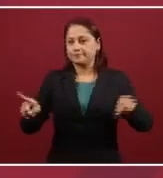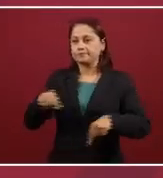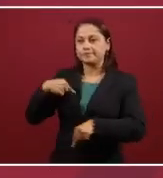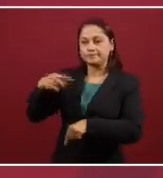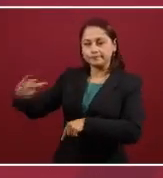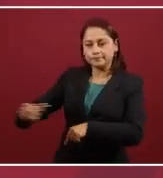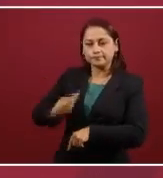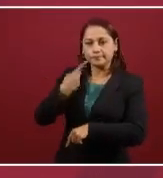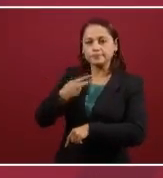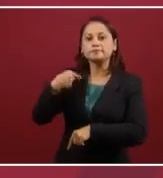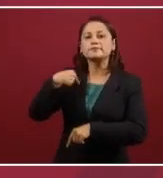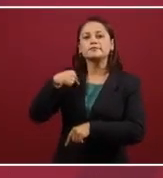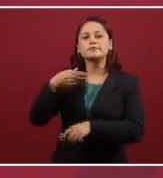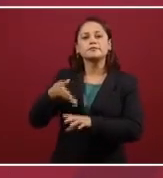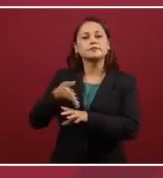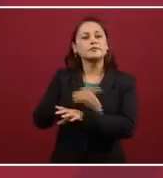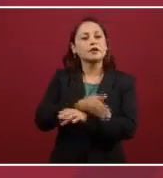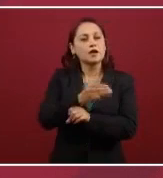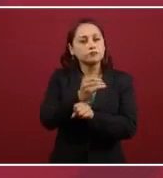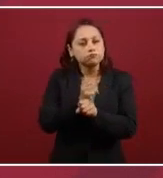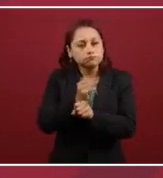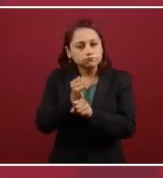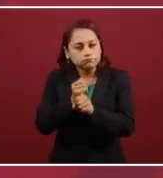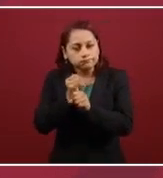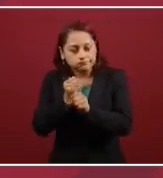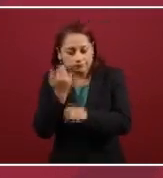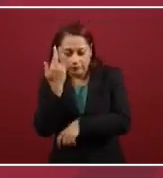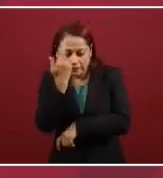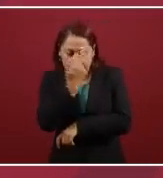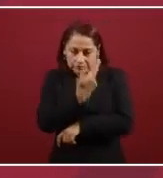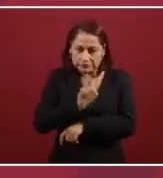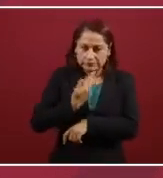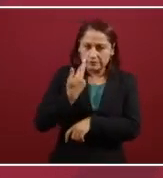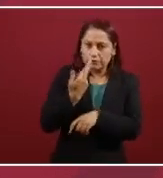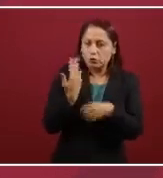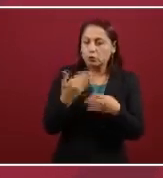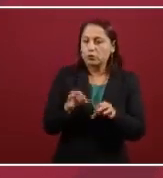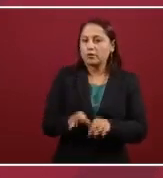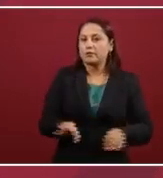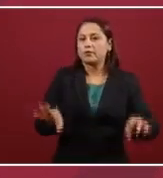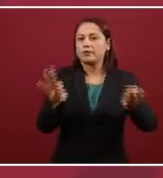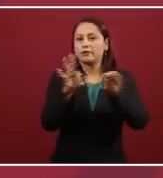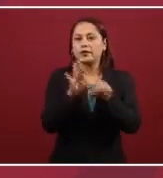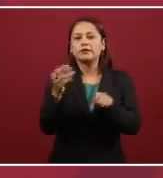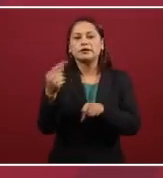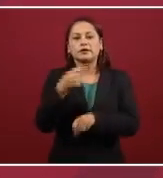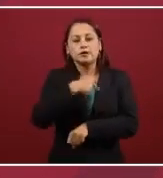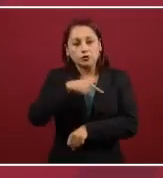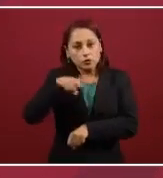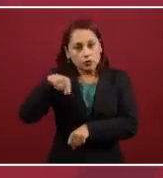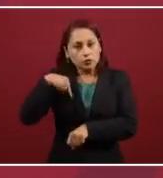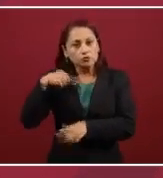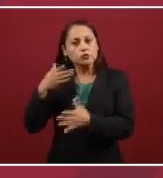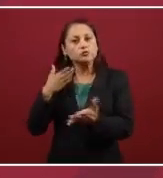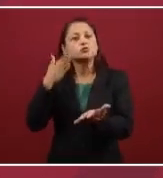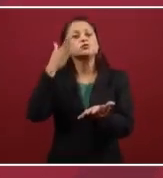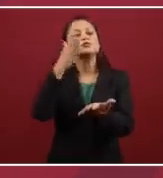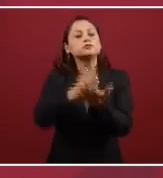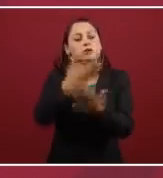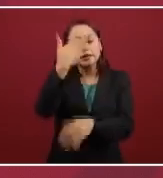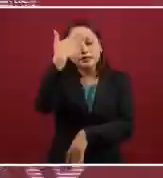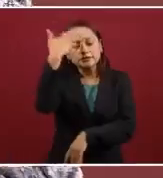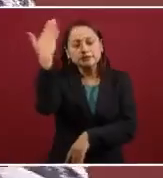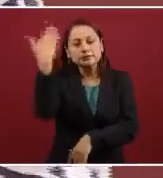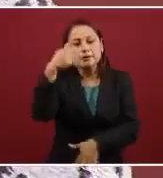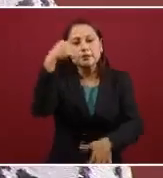La revisión era muy importante. Necesitábamos llegar y saber, las concesiones tienen una